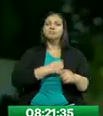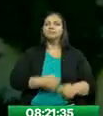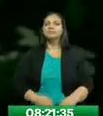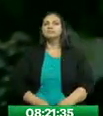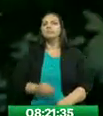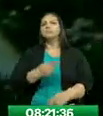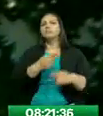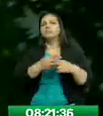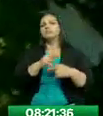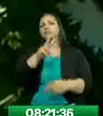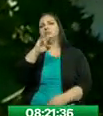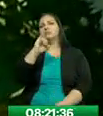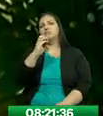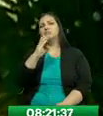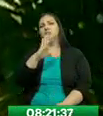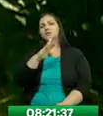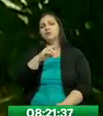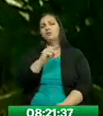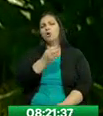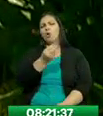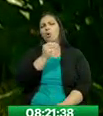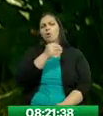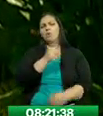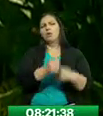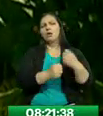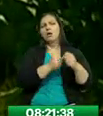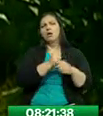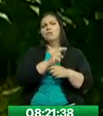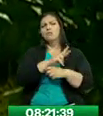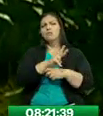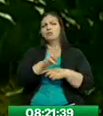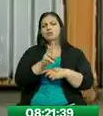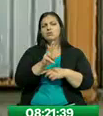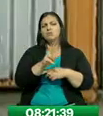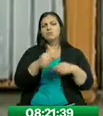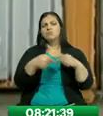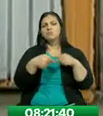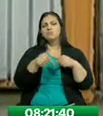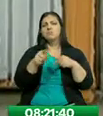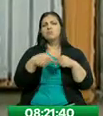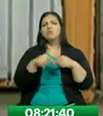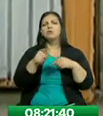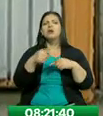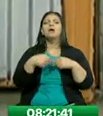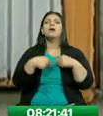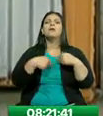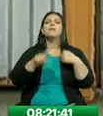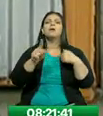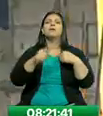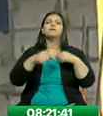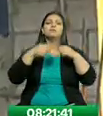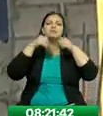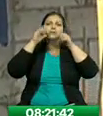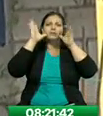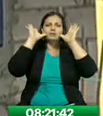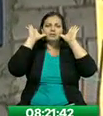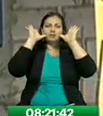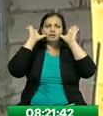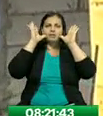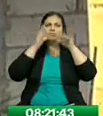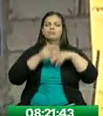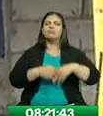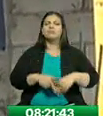luna y va a cumplir 22 años en diciembre tenía solo un mes ingresado en la clínica de rehabilitación